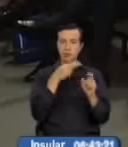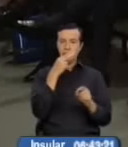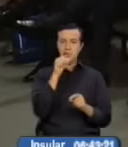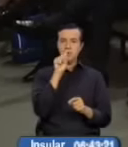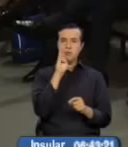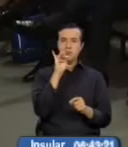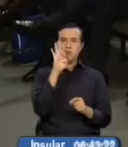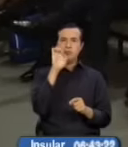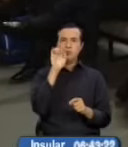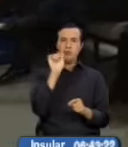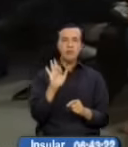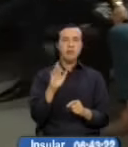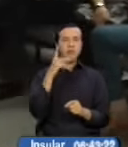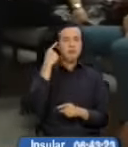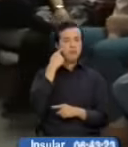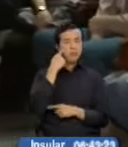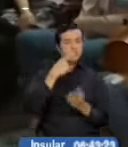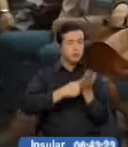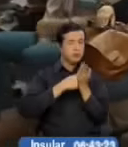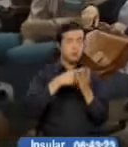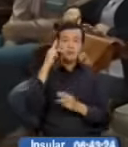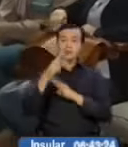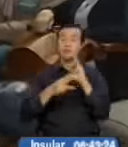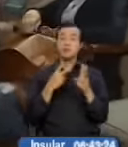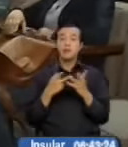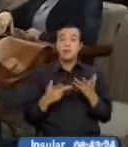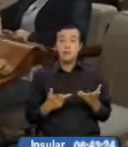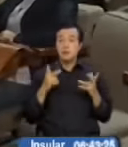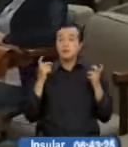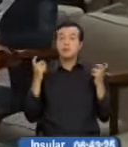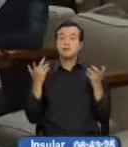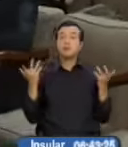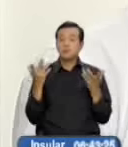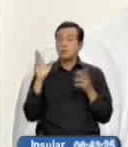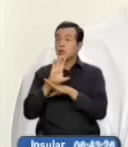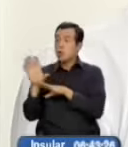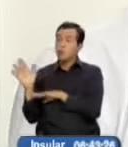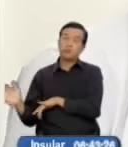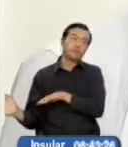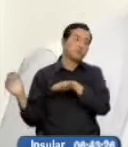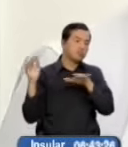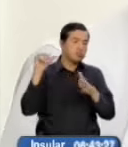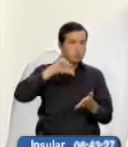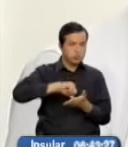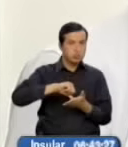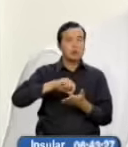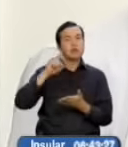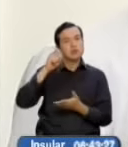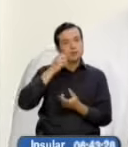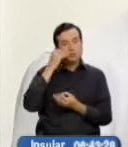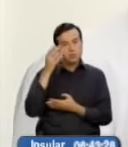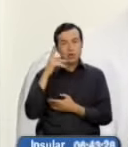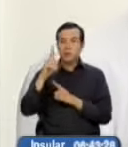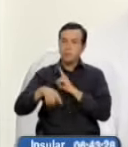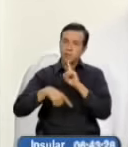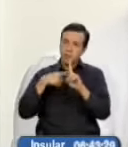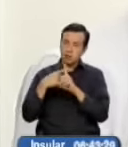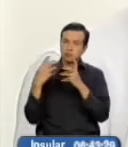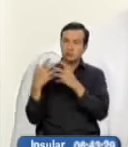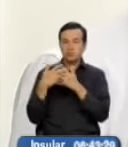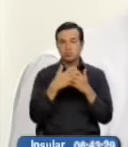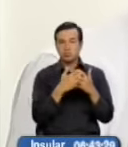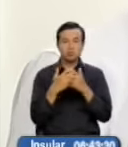deberán analizar lo que actualmente sucede a nivel mundial sobre la migración interna. Debería haber más bien una conexión, es decir, un complemento de cómo